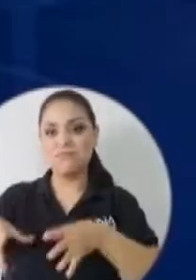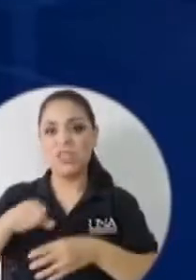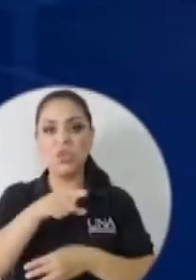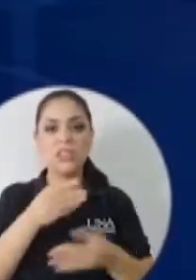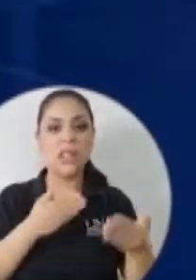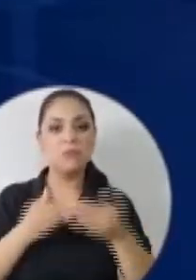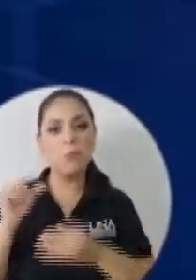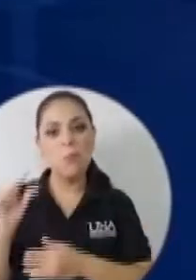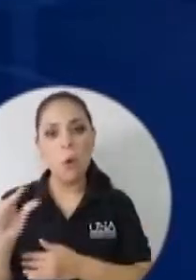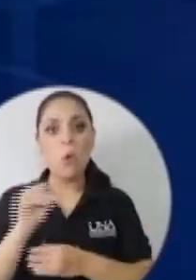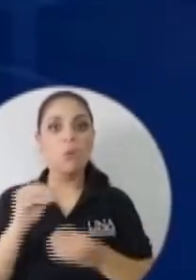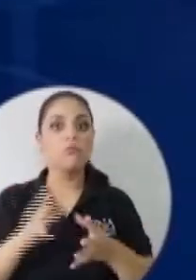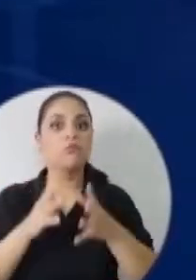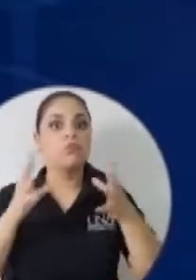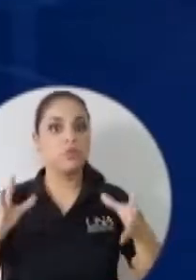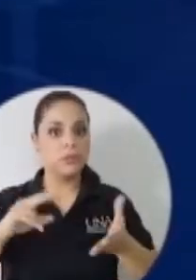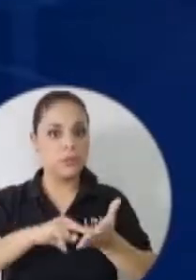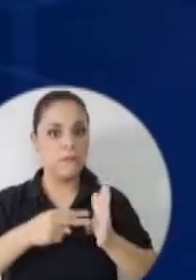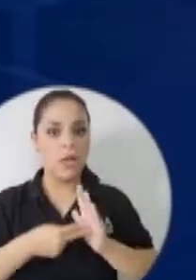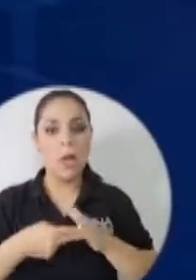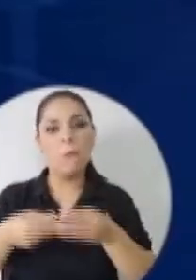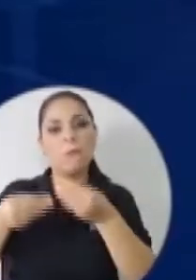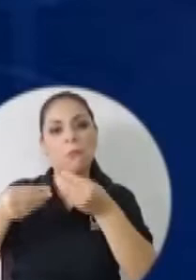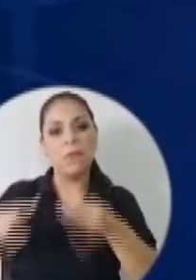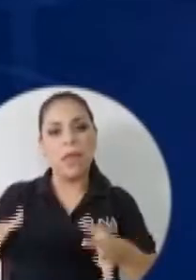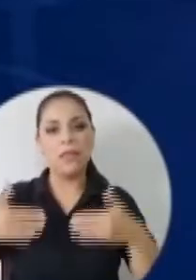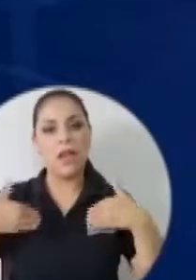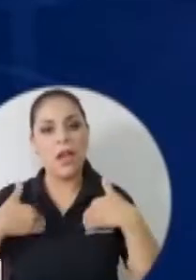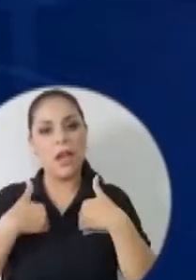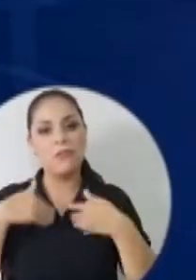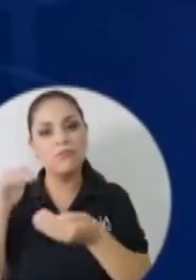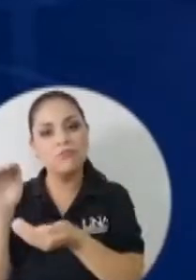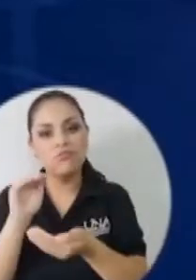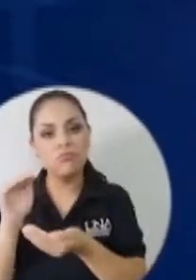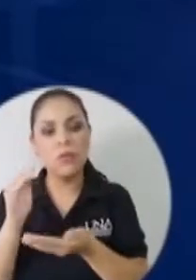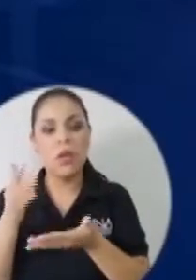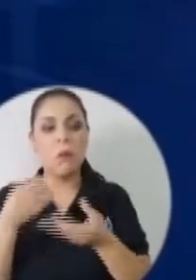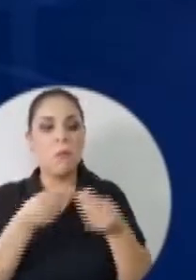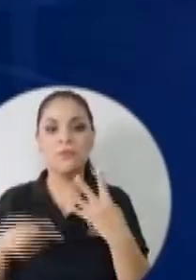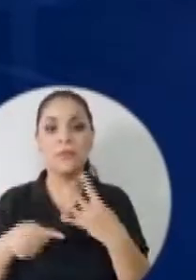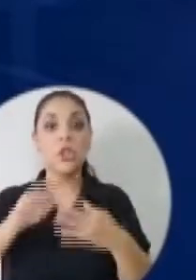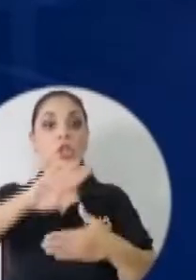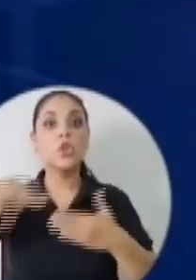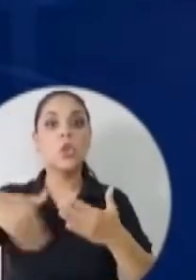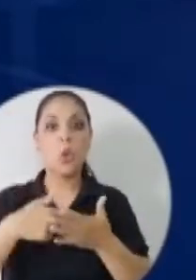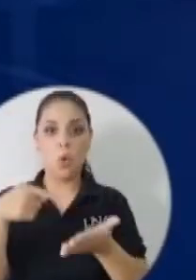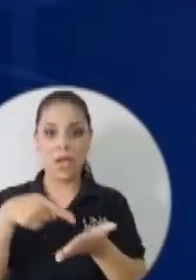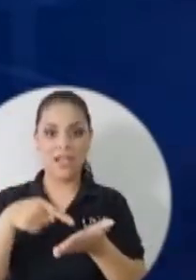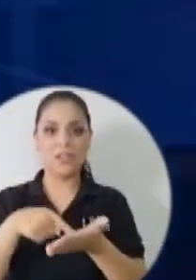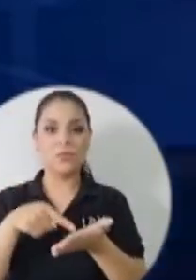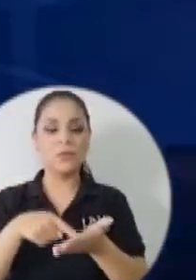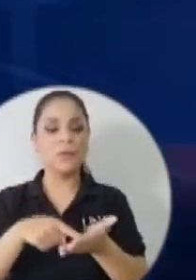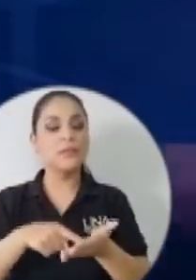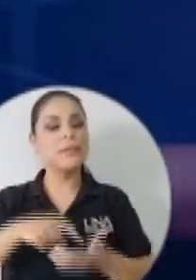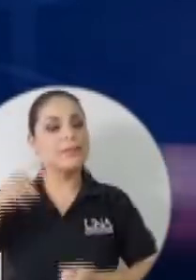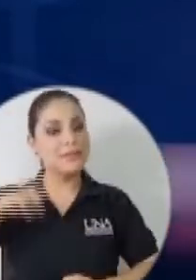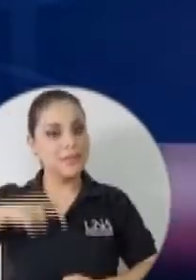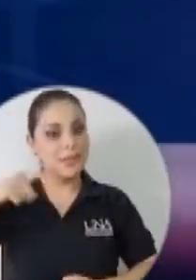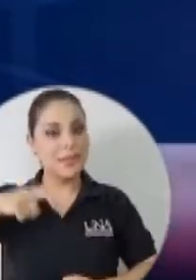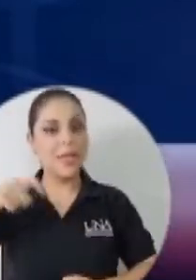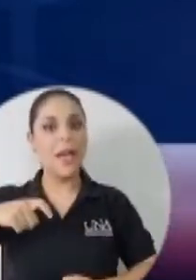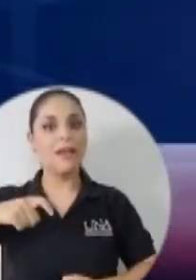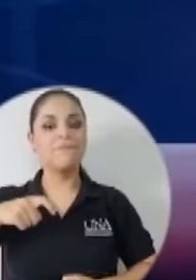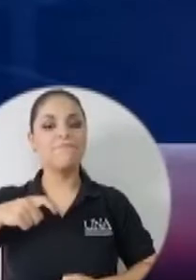significación en nuestra vida perdemos una más cuota perdemos una familiar todo esto involucra la